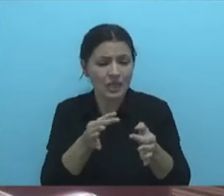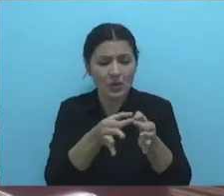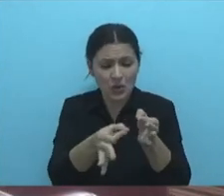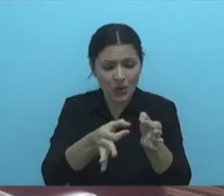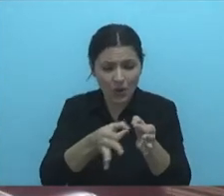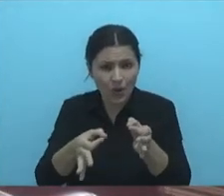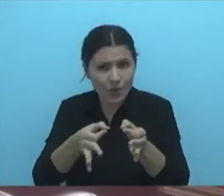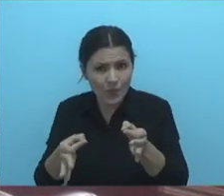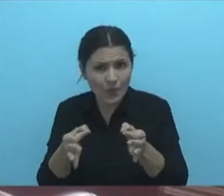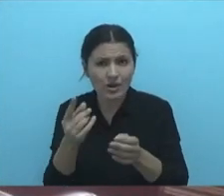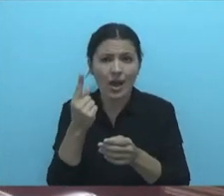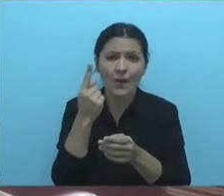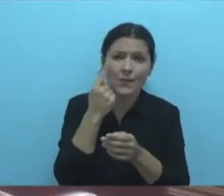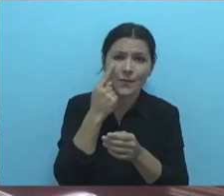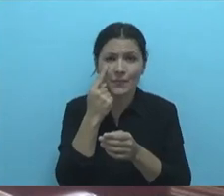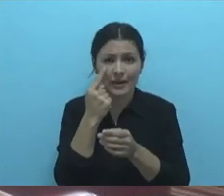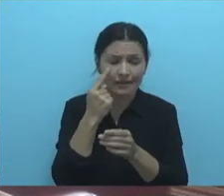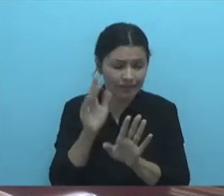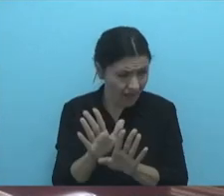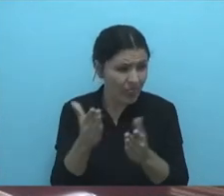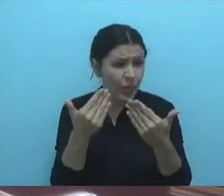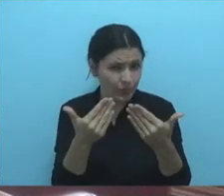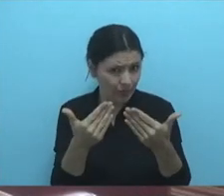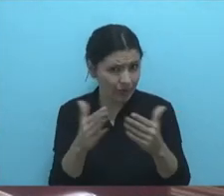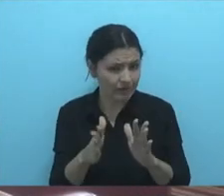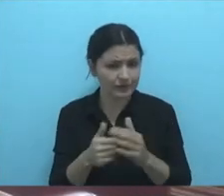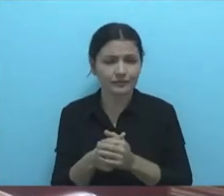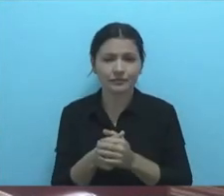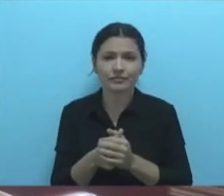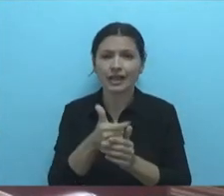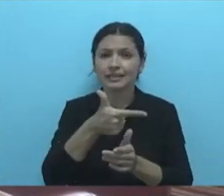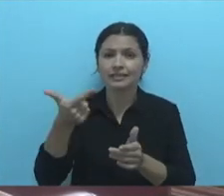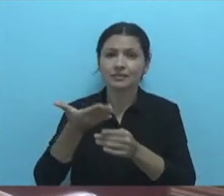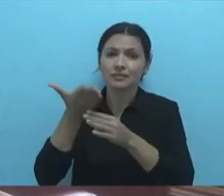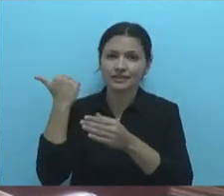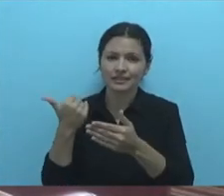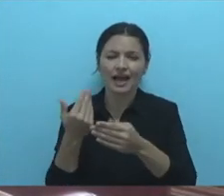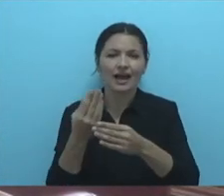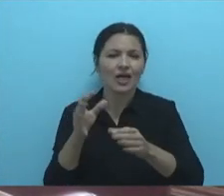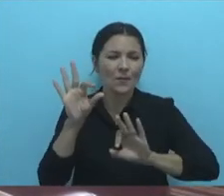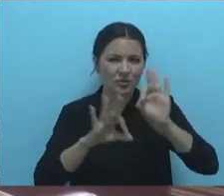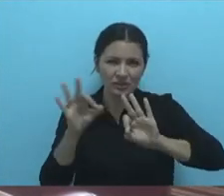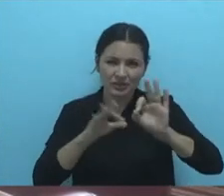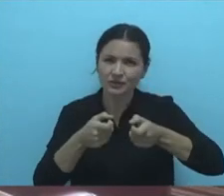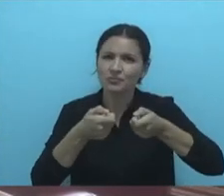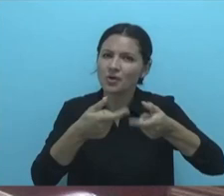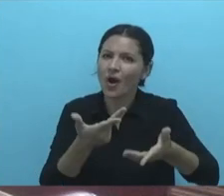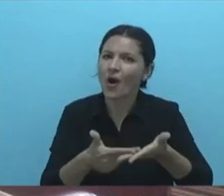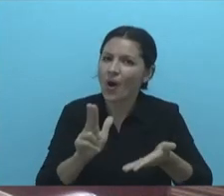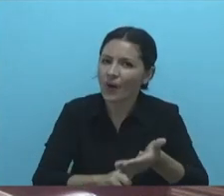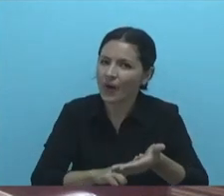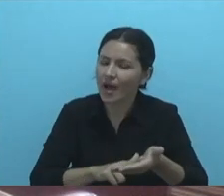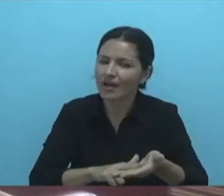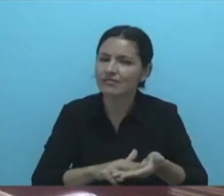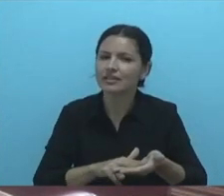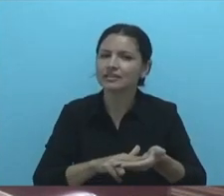dije de 2010 todo esto la semana pasada volvimos a presentar se volvió a tratar hace 15